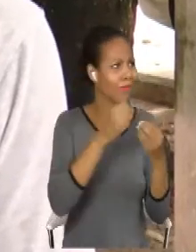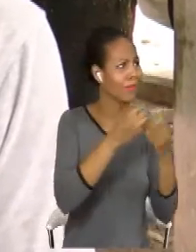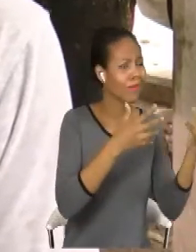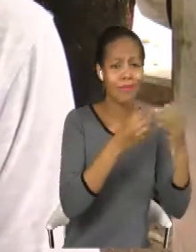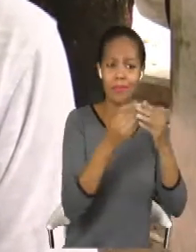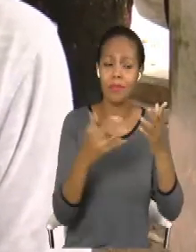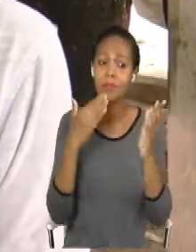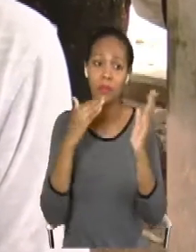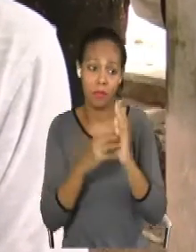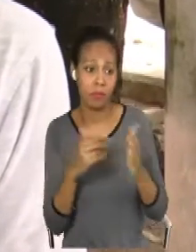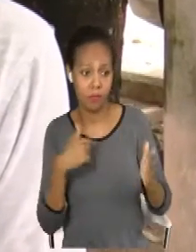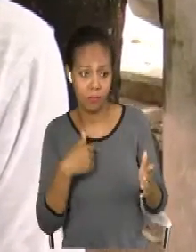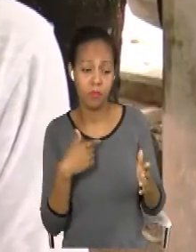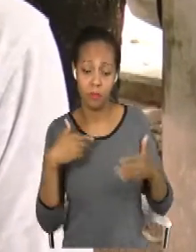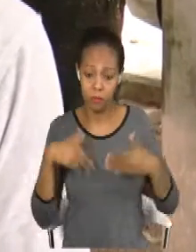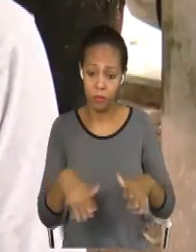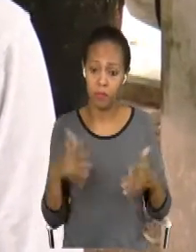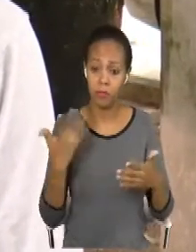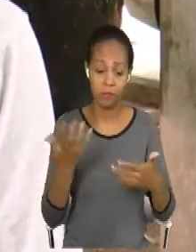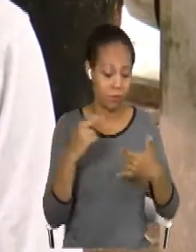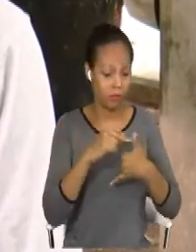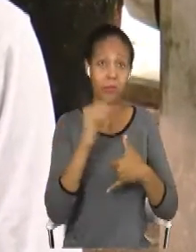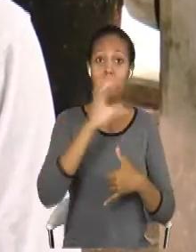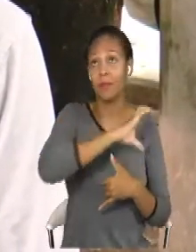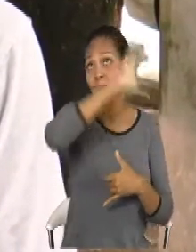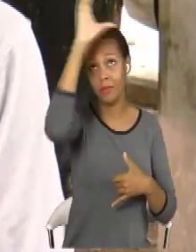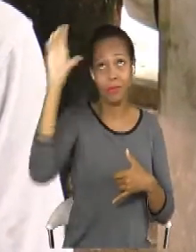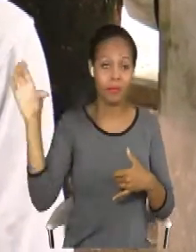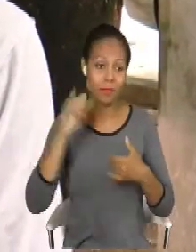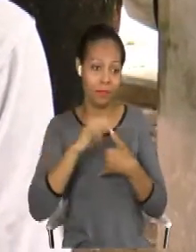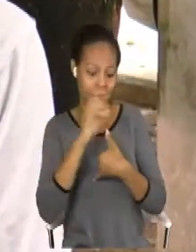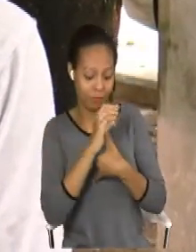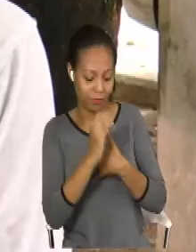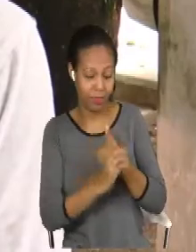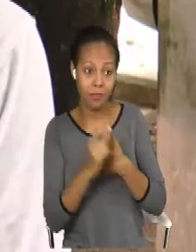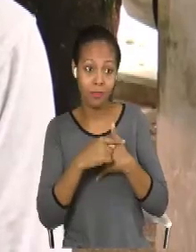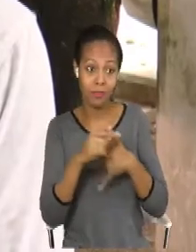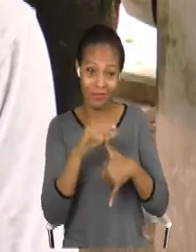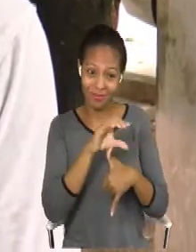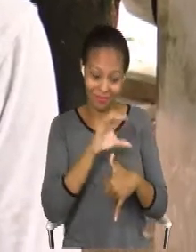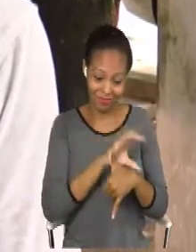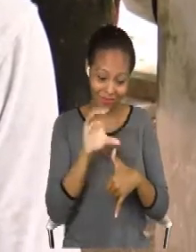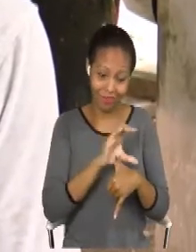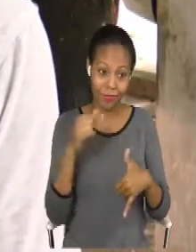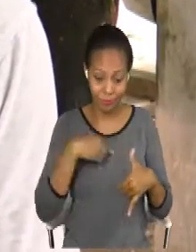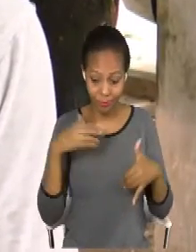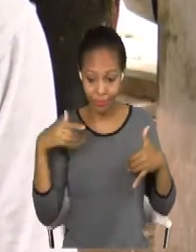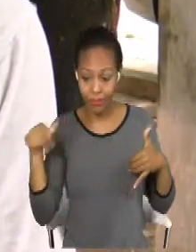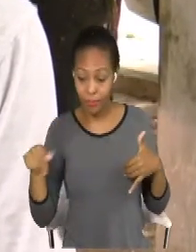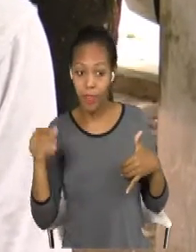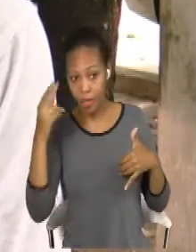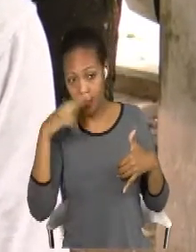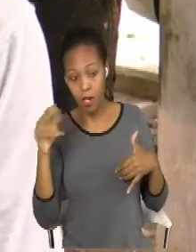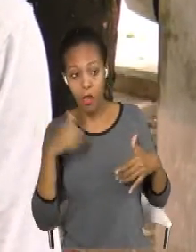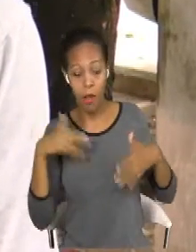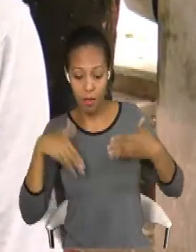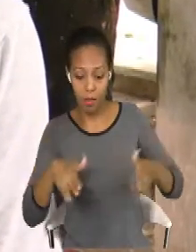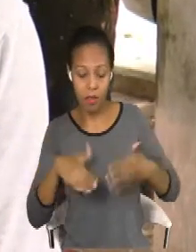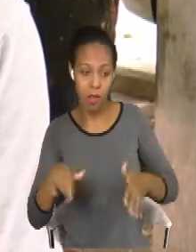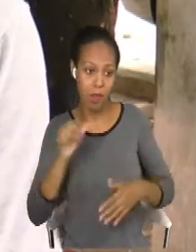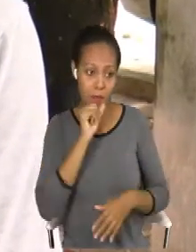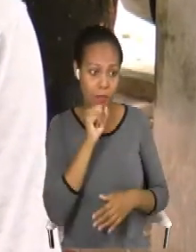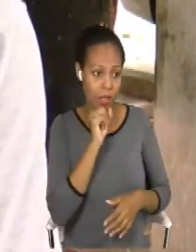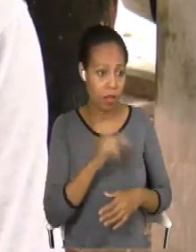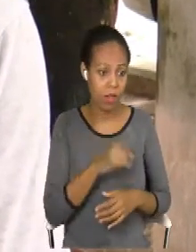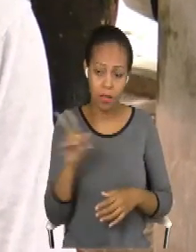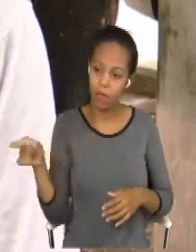mío, soy de la costa, mi mujer es barranqueña, mis hijas nacieron en Barranca Bermeja. Esto las hace una mujer muy, las hace una